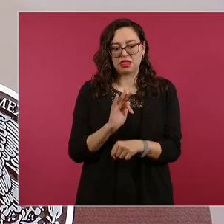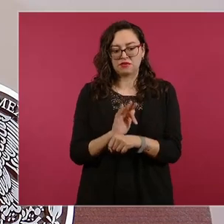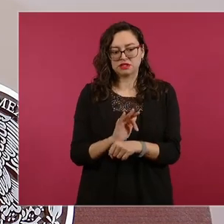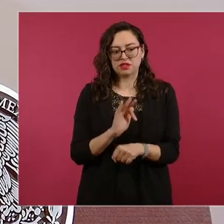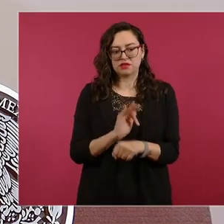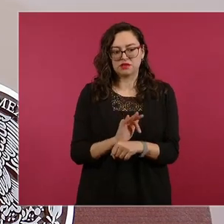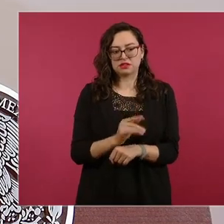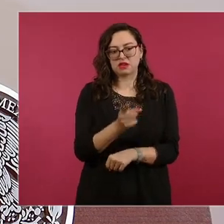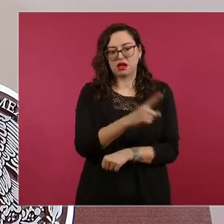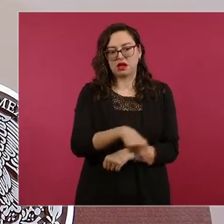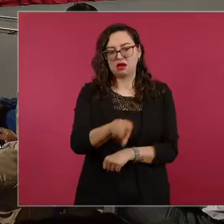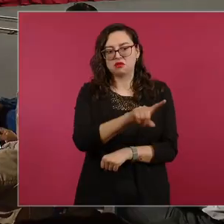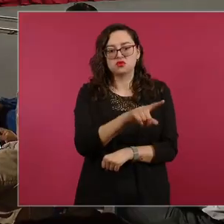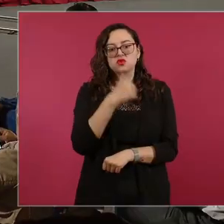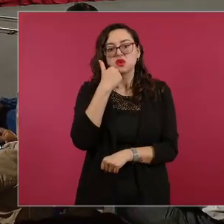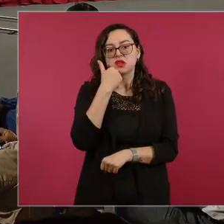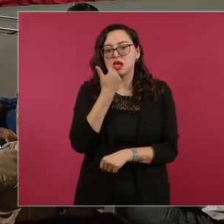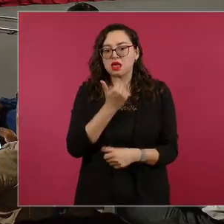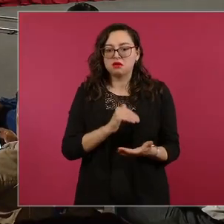Gracias.